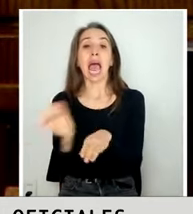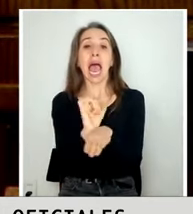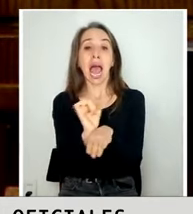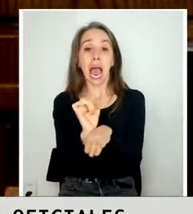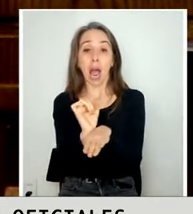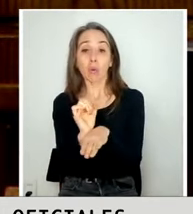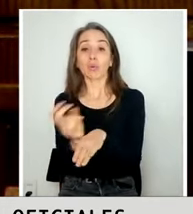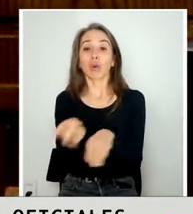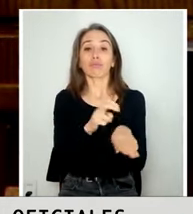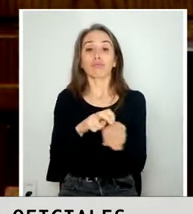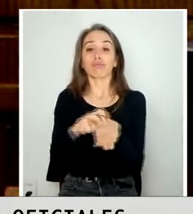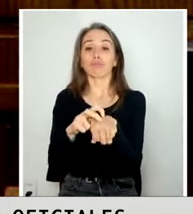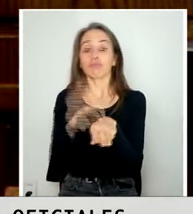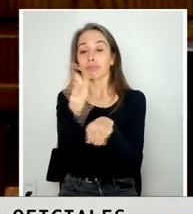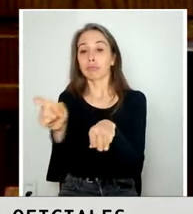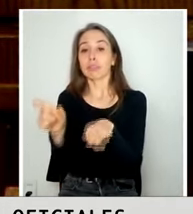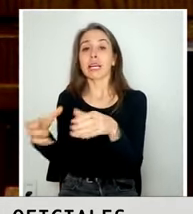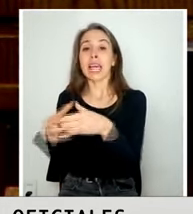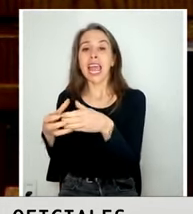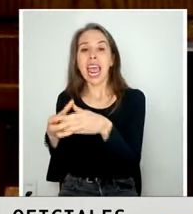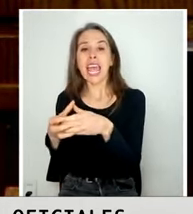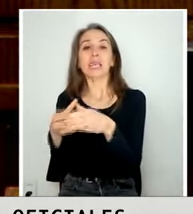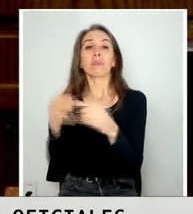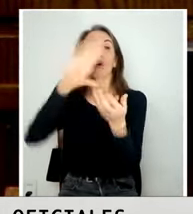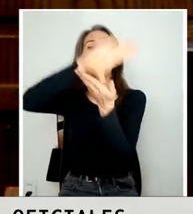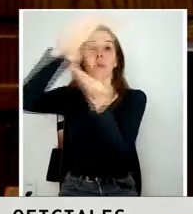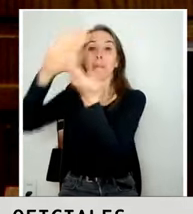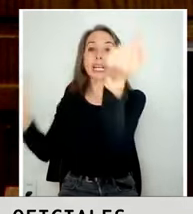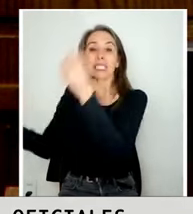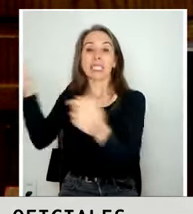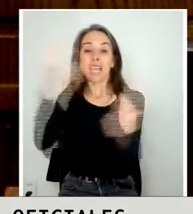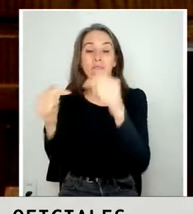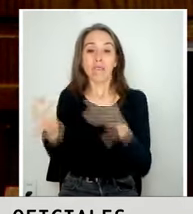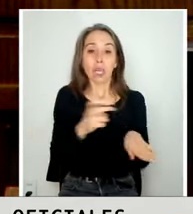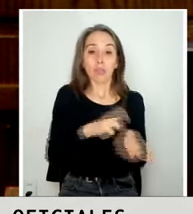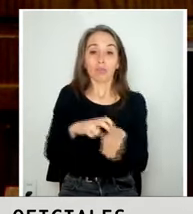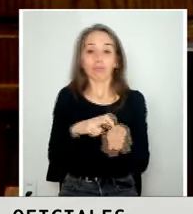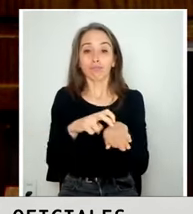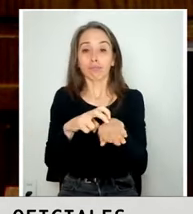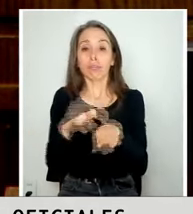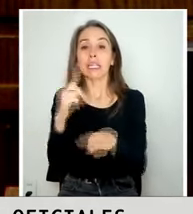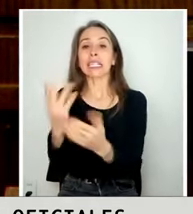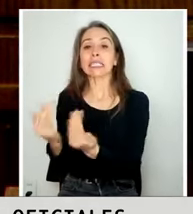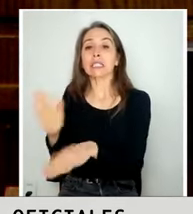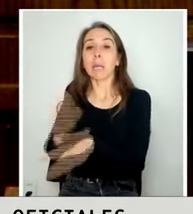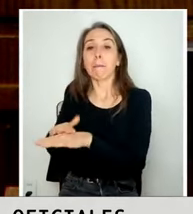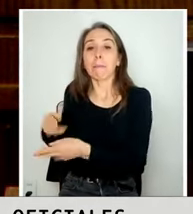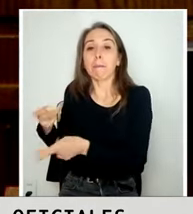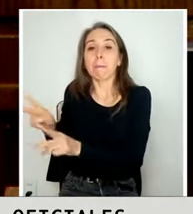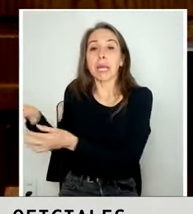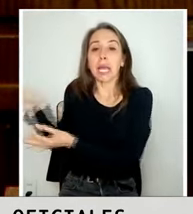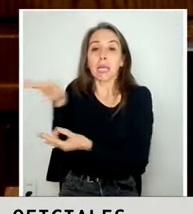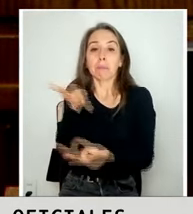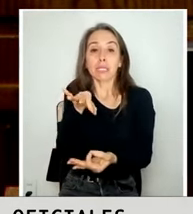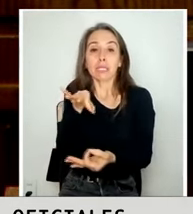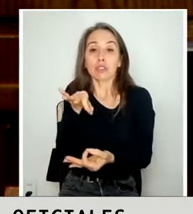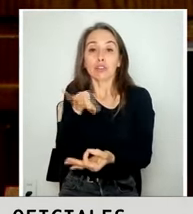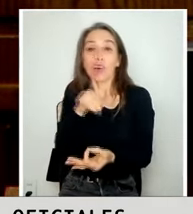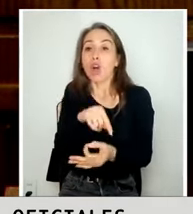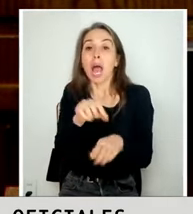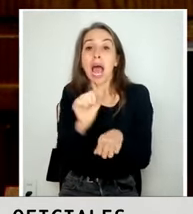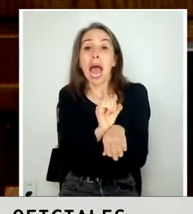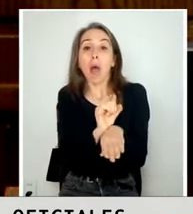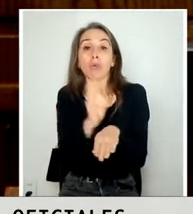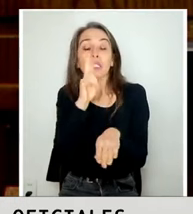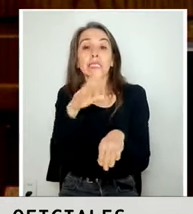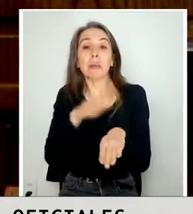para trasladar a los equipos de todos los países cuenten con una autorización pese a no tener los permisos requeridos bajo el